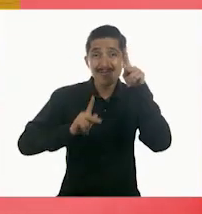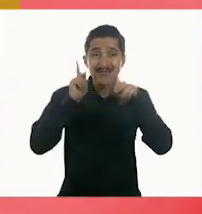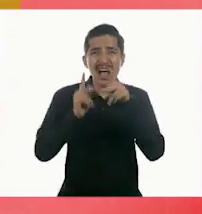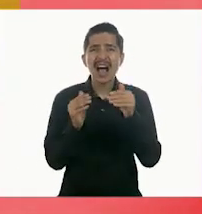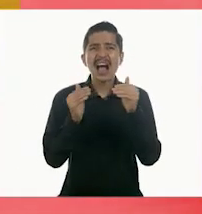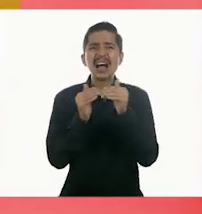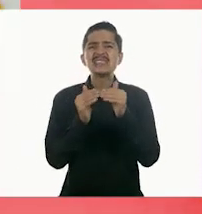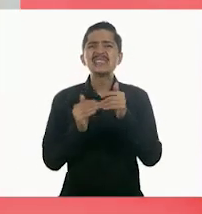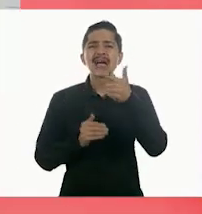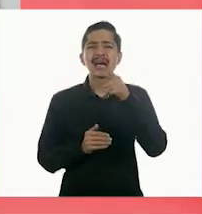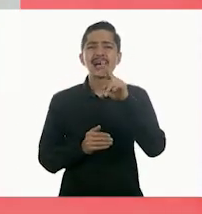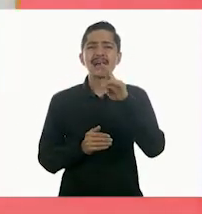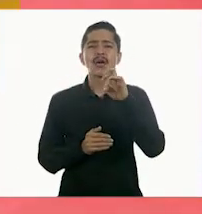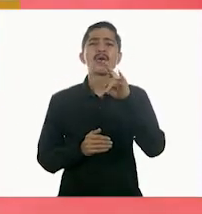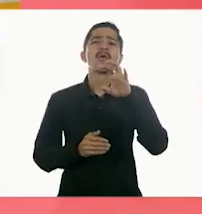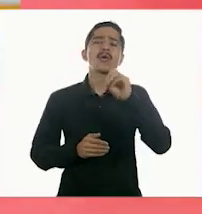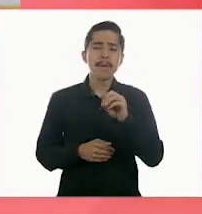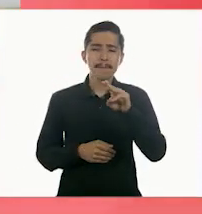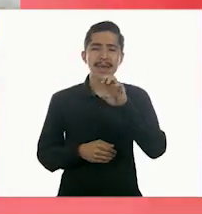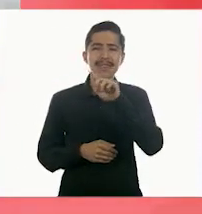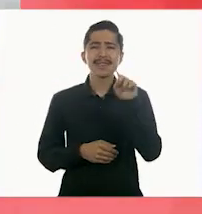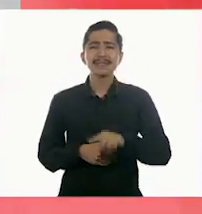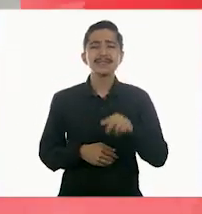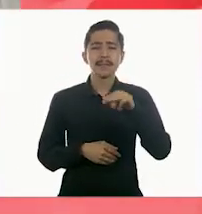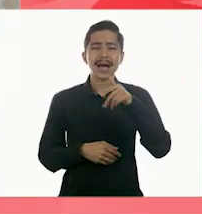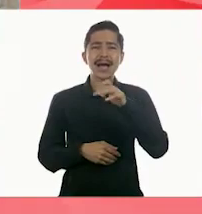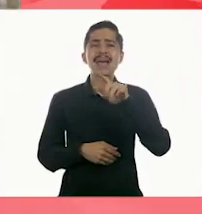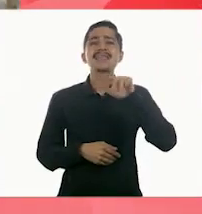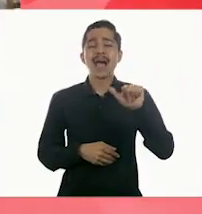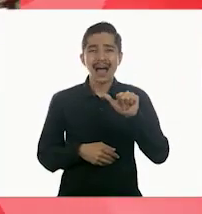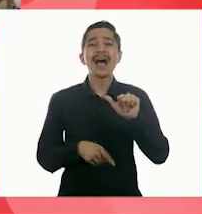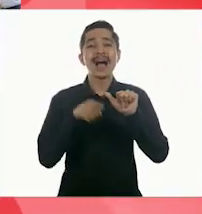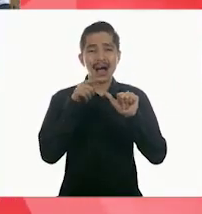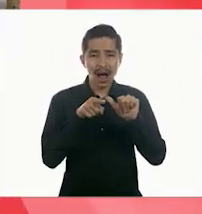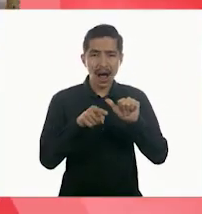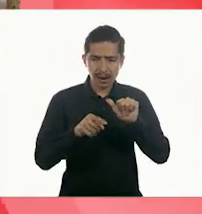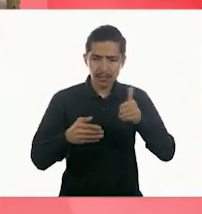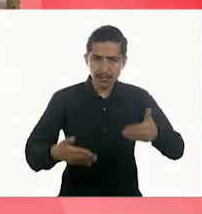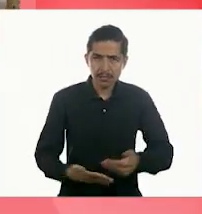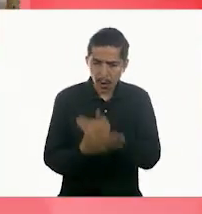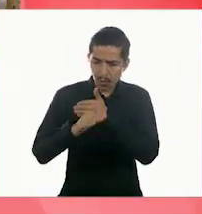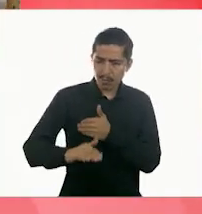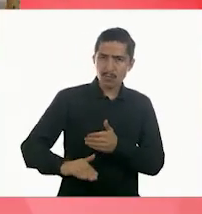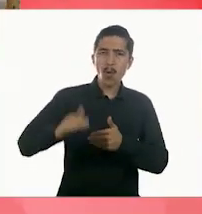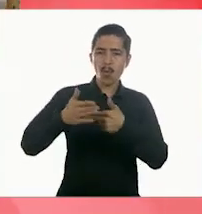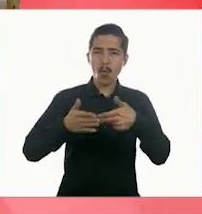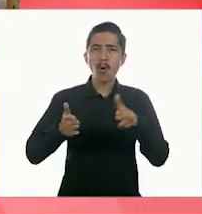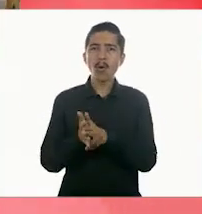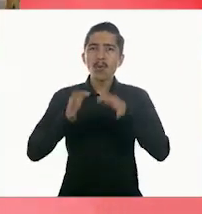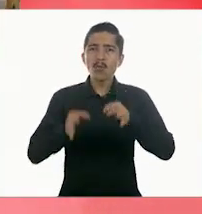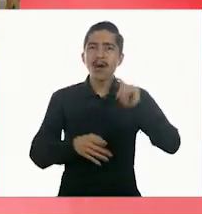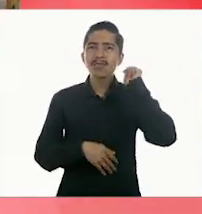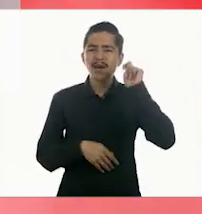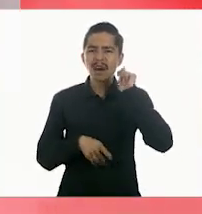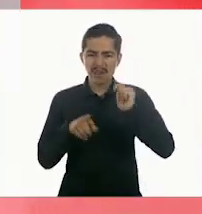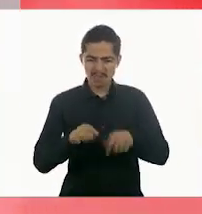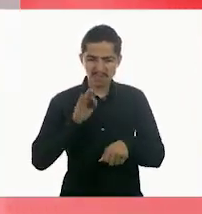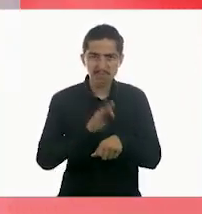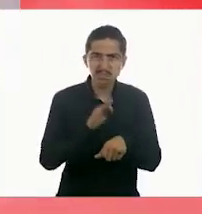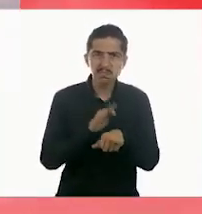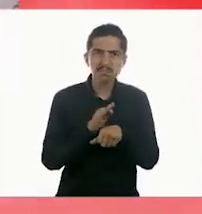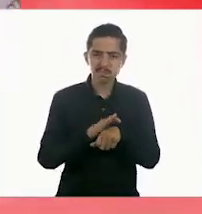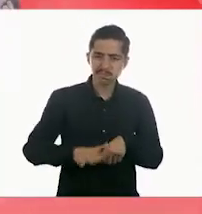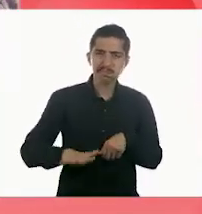Casa Gregorio Méndez Magaña, lugar donde nació y creció el máximo héroe tabasqueño que defendió este jirón